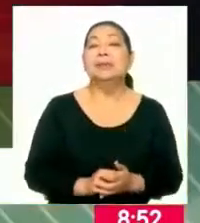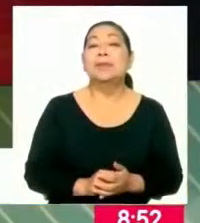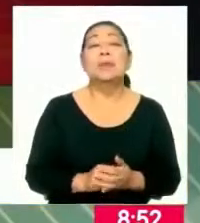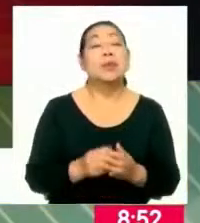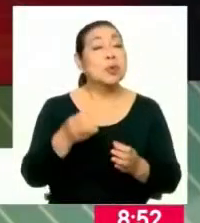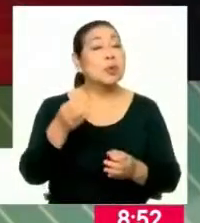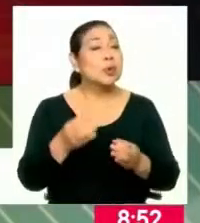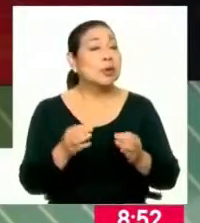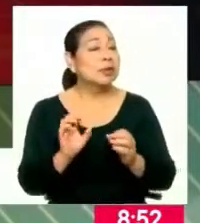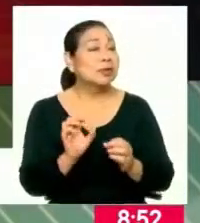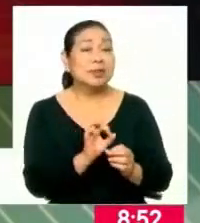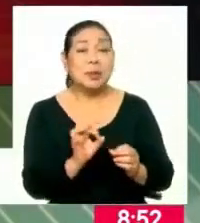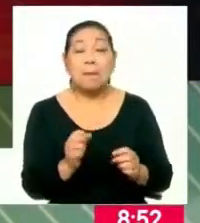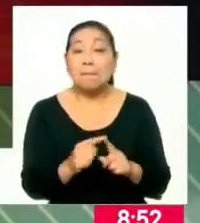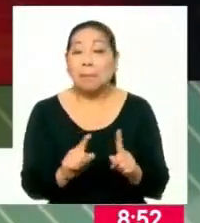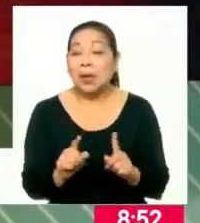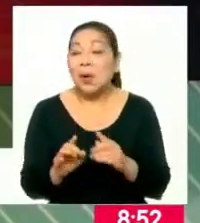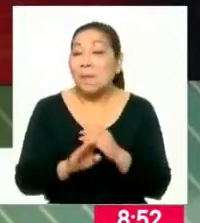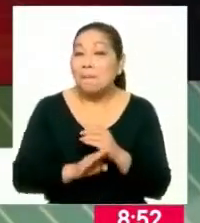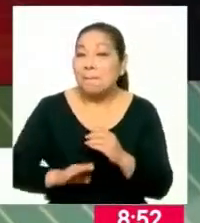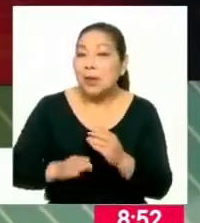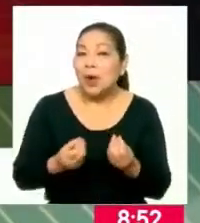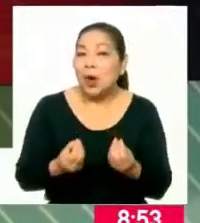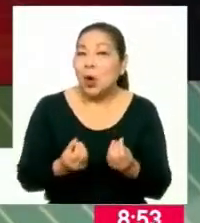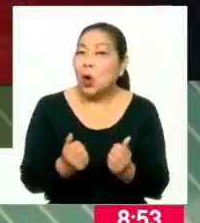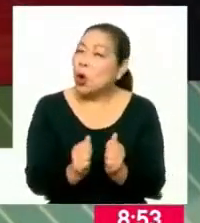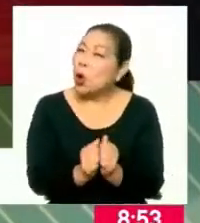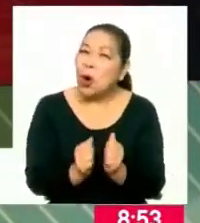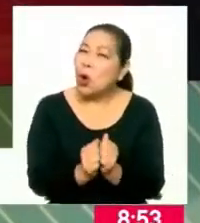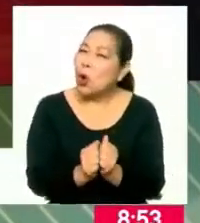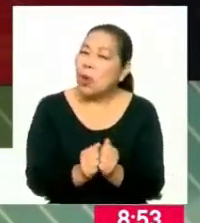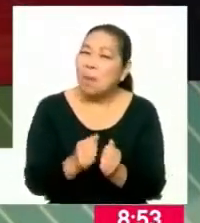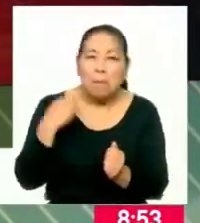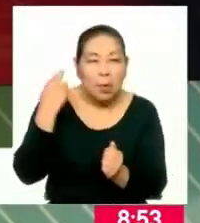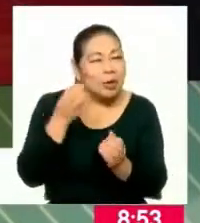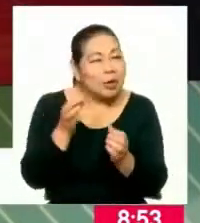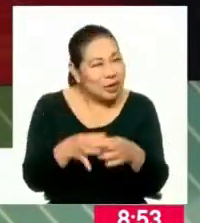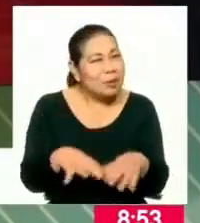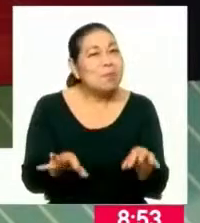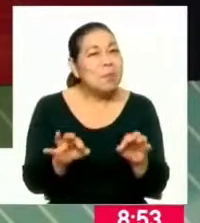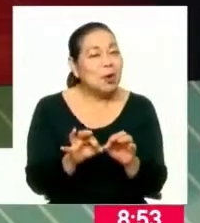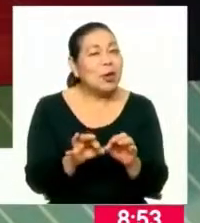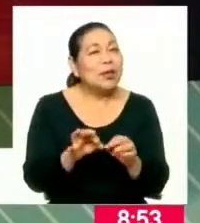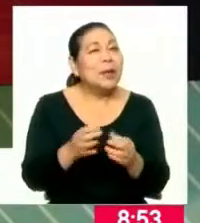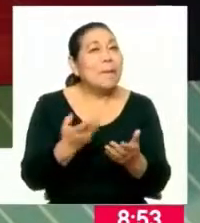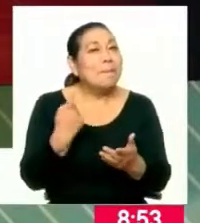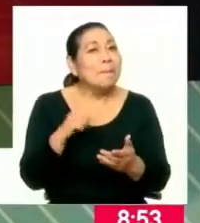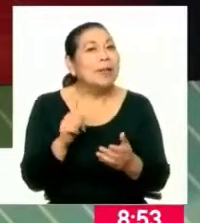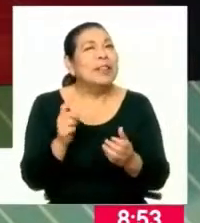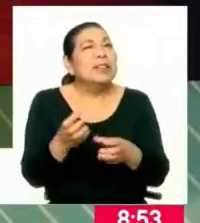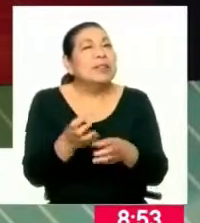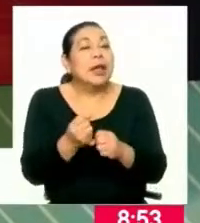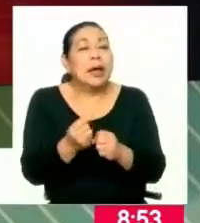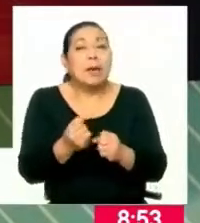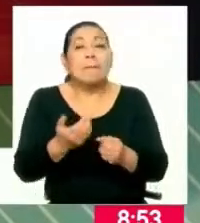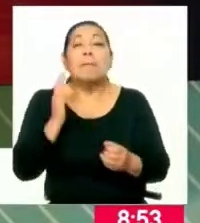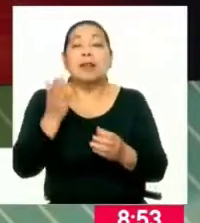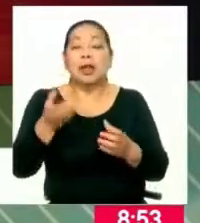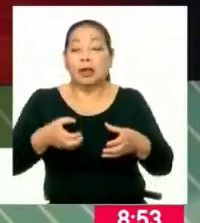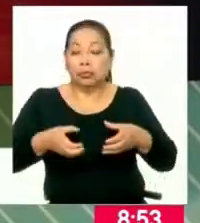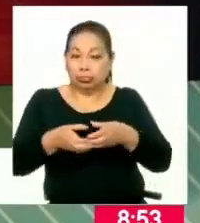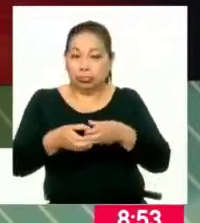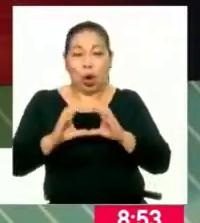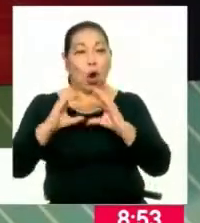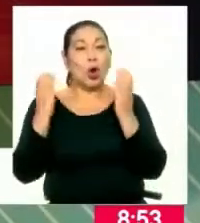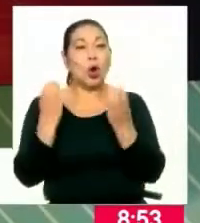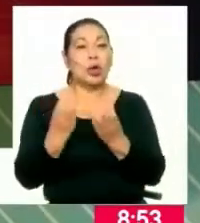efectivamente, justificadas o no, pero básicamente también con una carga política importante, porque son decisiones políticas que toma el Congreso, más allá de entrar